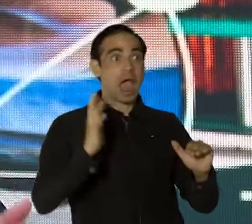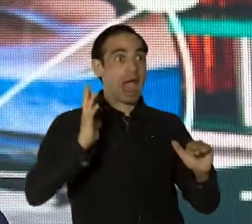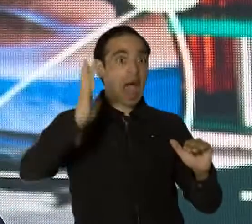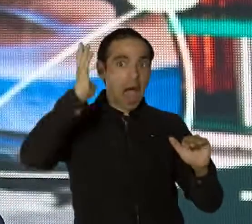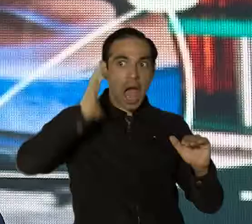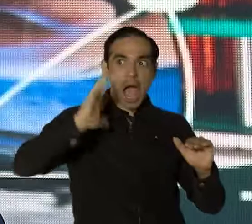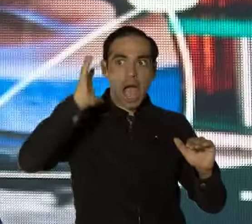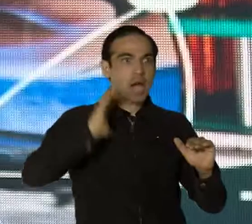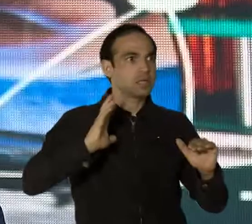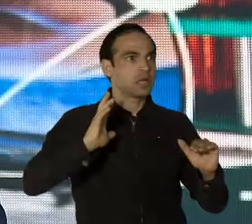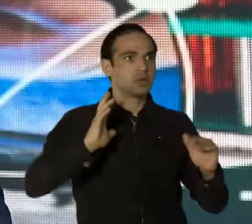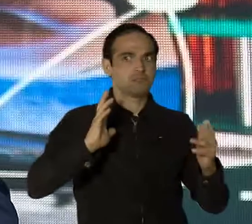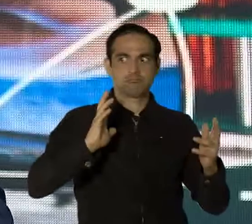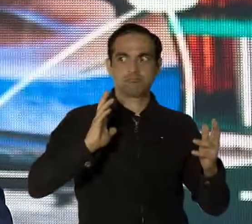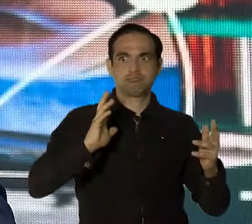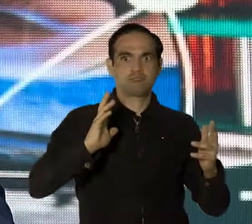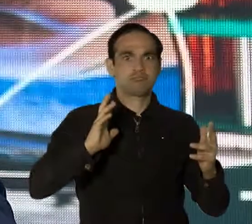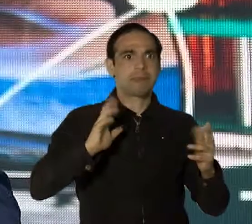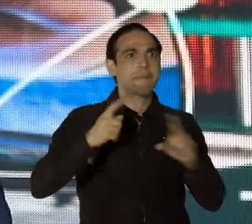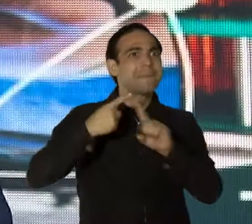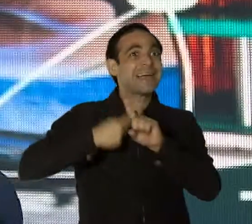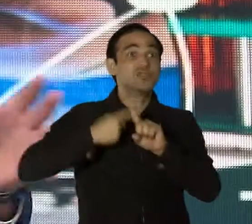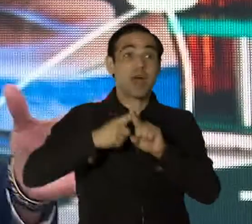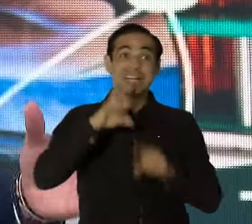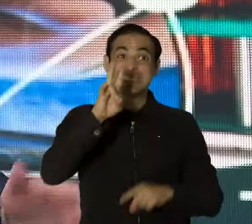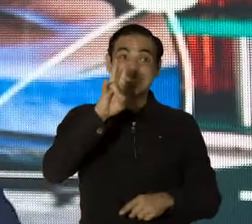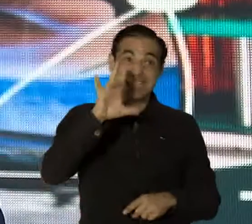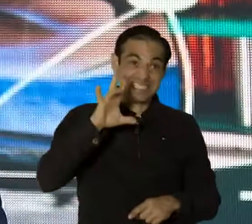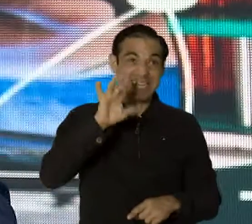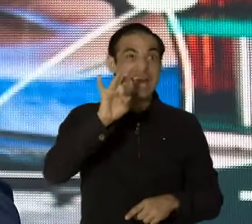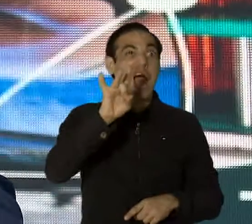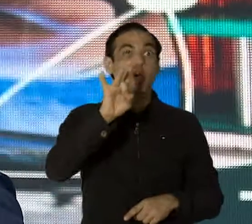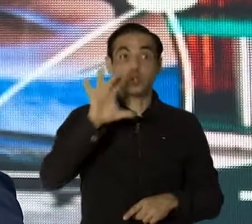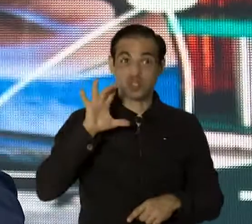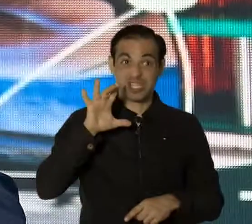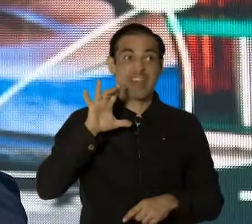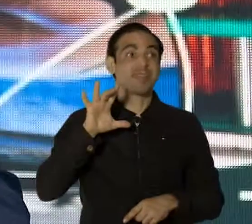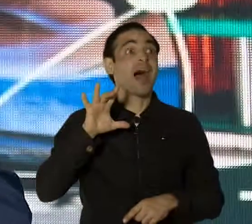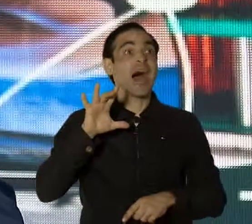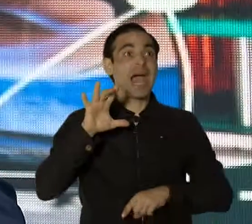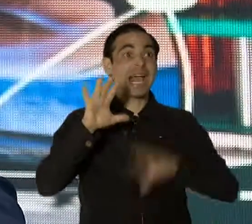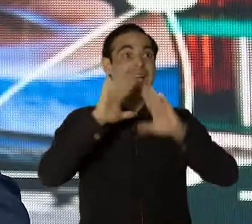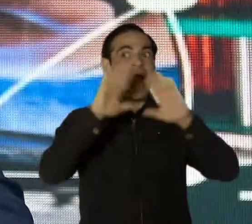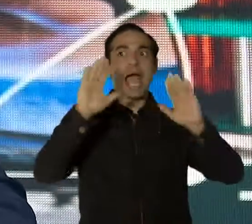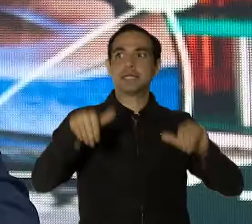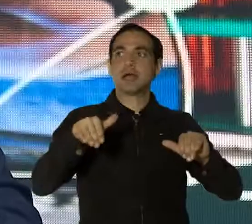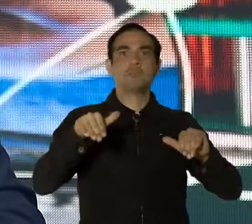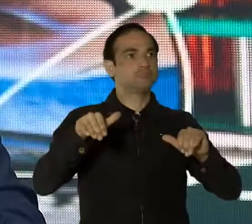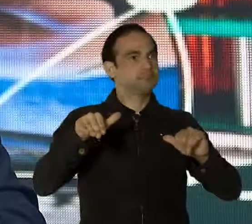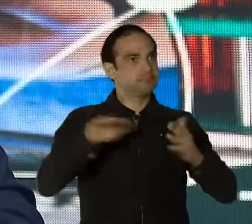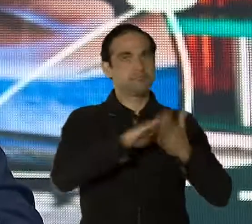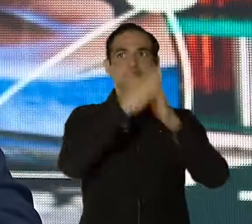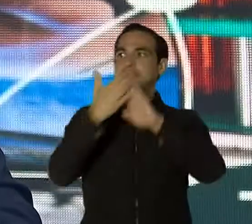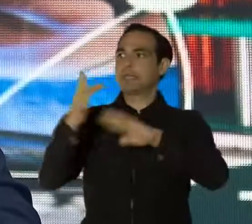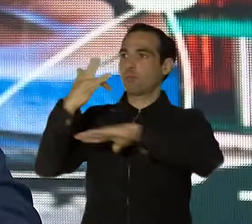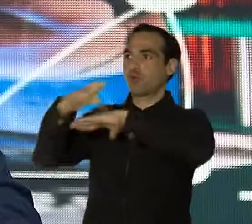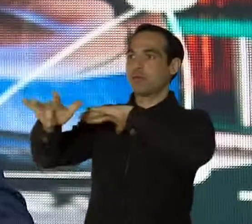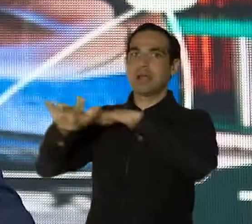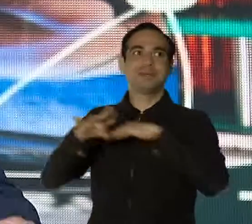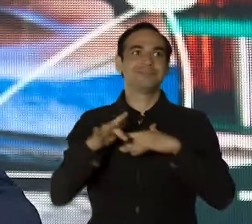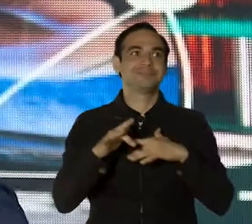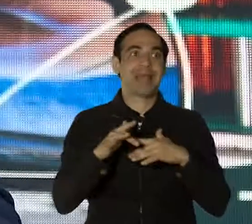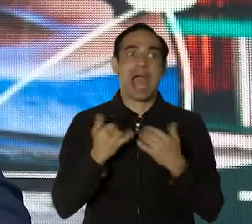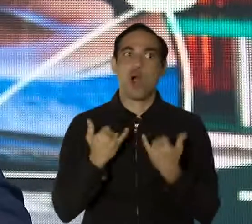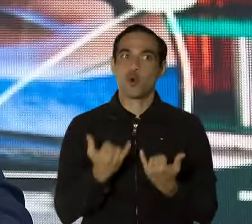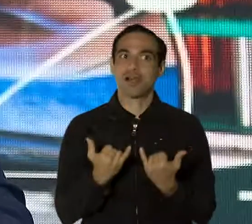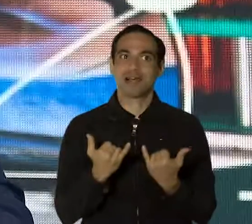inventario, 700, 800 propiedades mensuales de diferentes, ¿verdad?, bancos y inversionistas privados, ya no las hay. Estamos